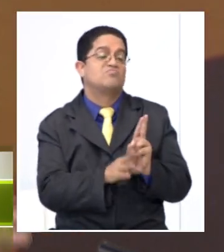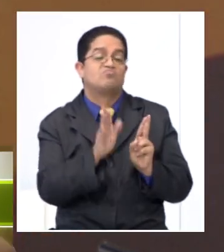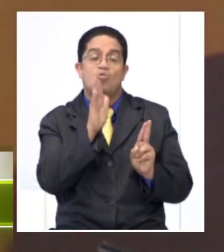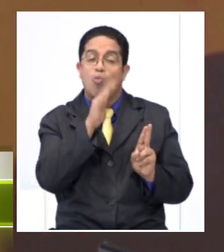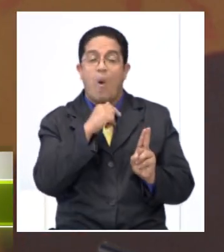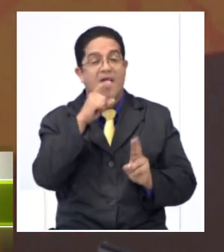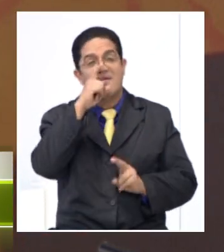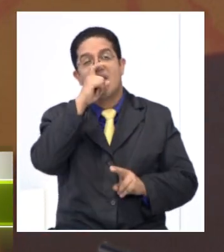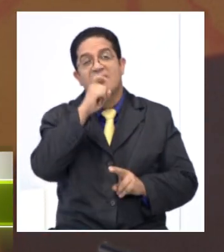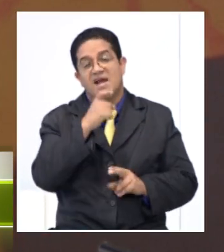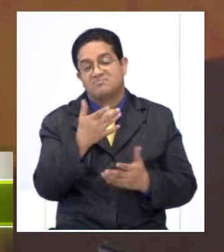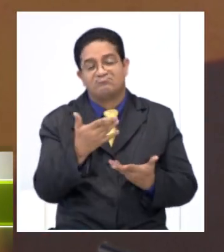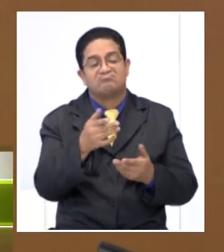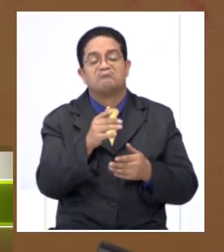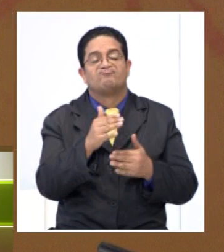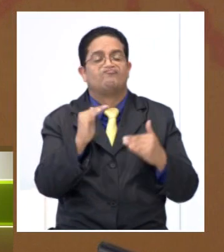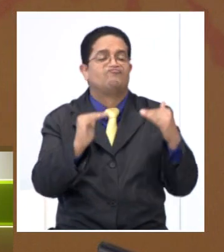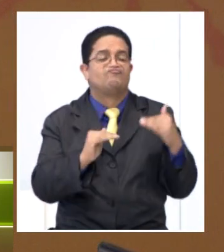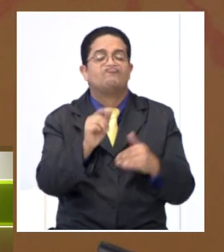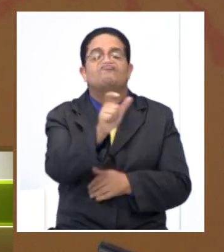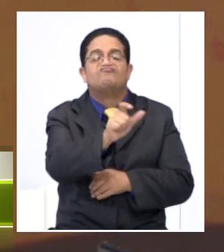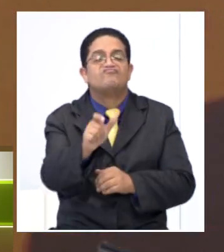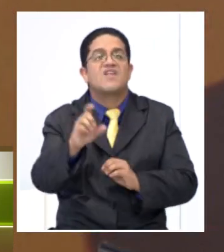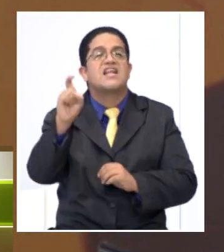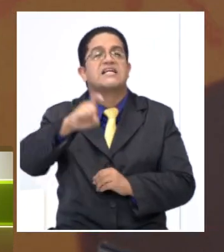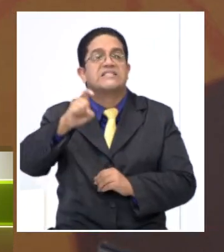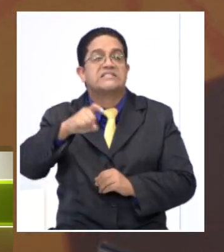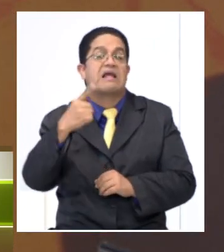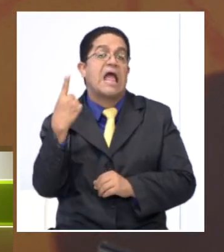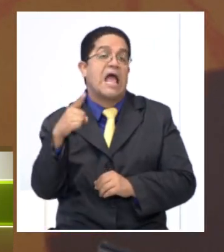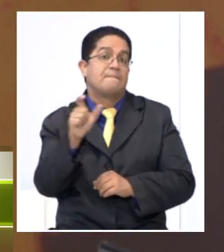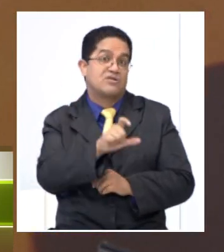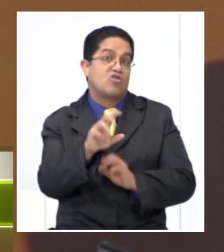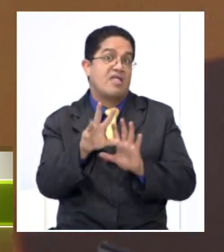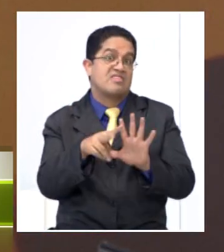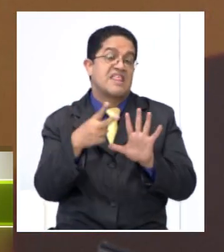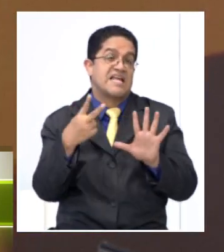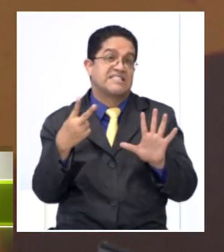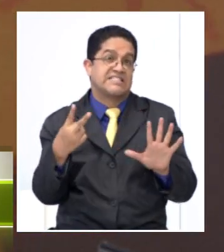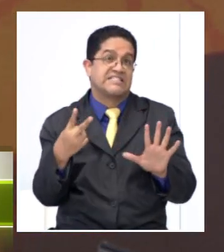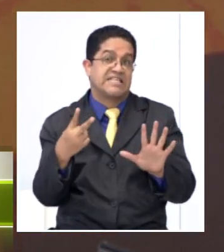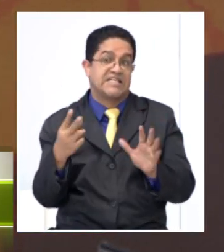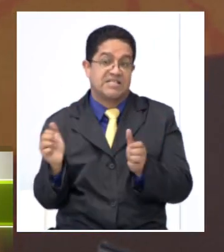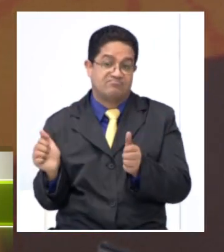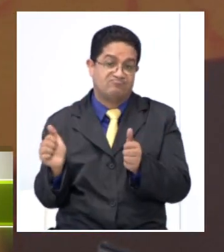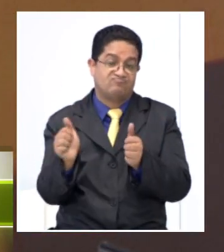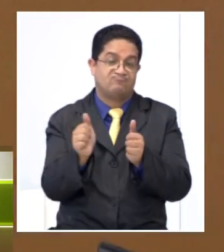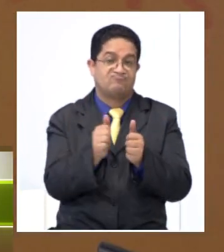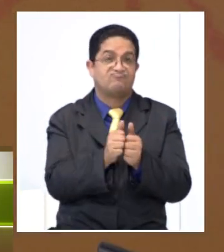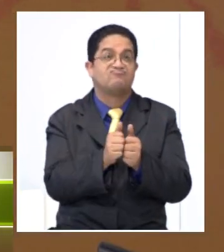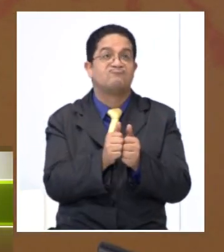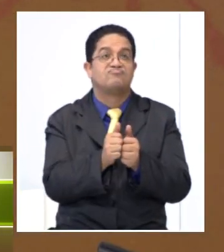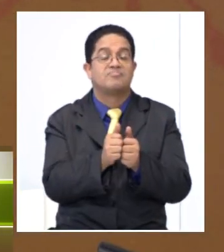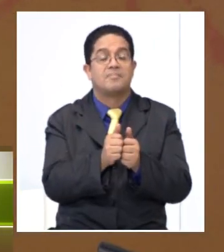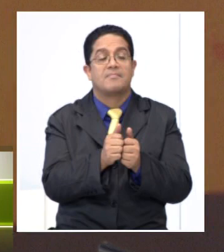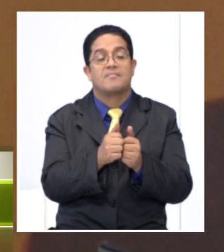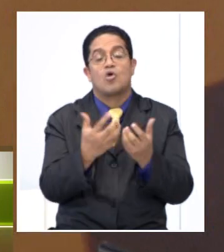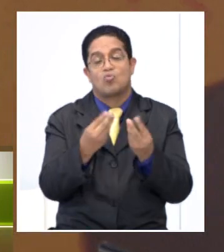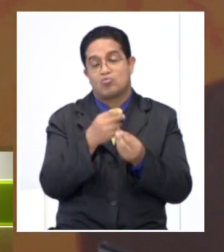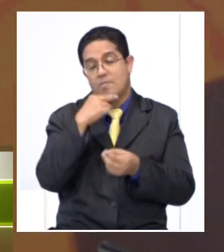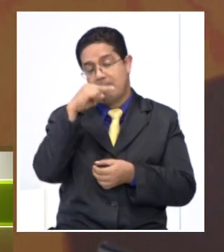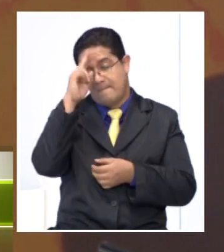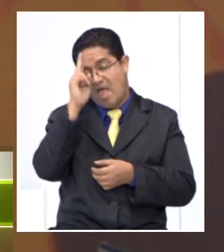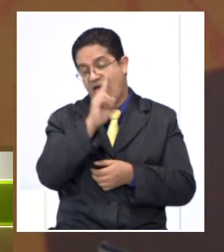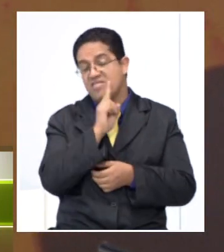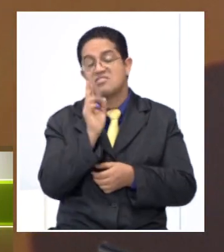ahorita, por la necesidad del paciente, dependiendo. Puede haber pacientes de 17 si va acompañado, 17 años si van acompañados de su representante,